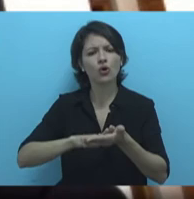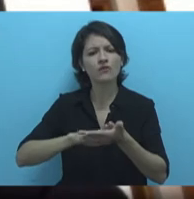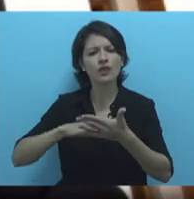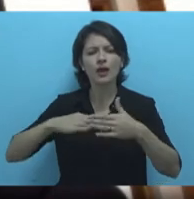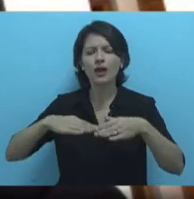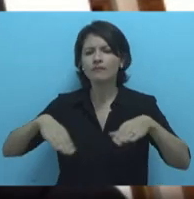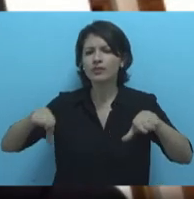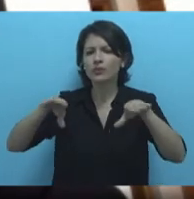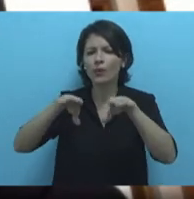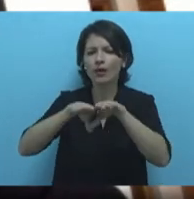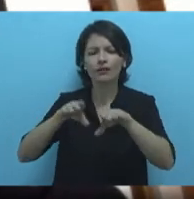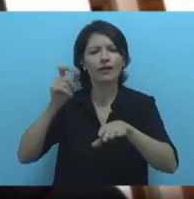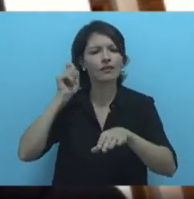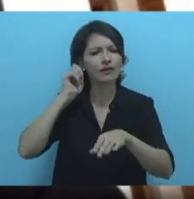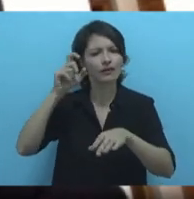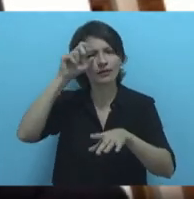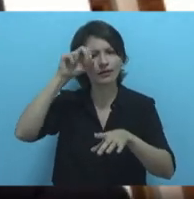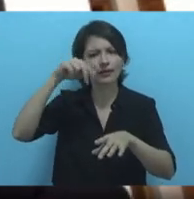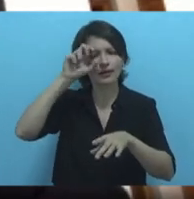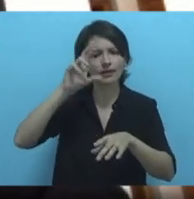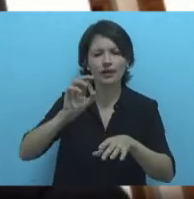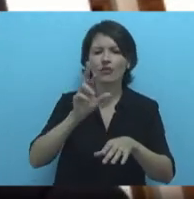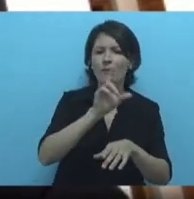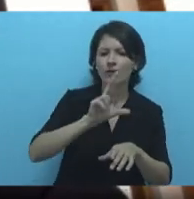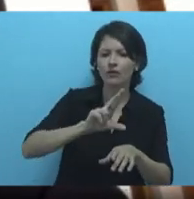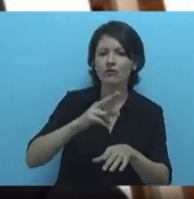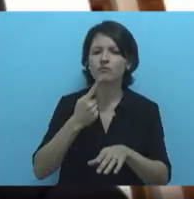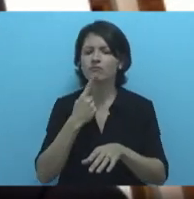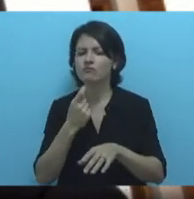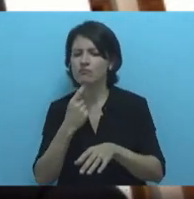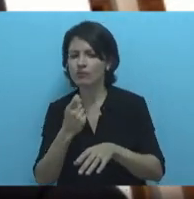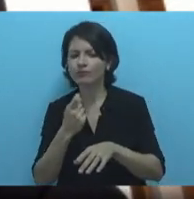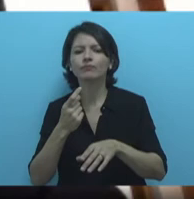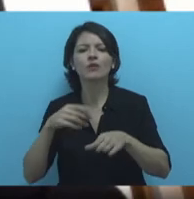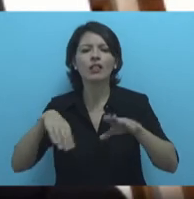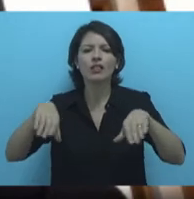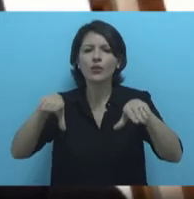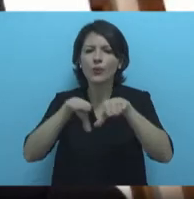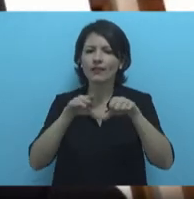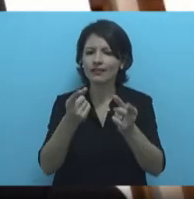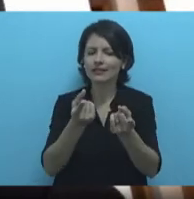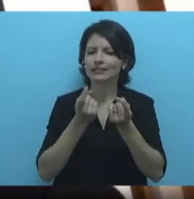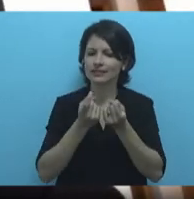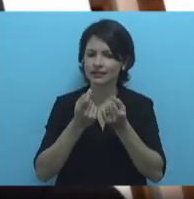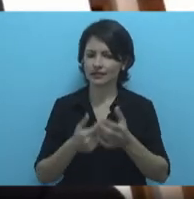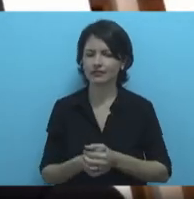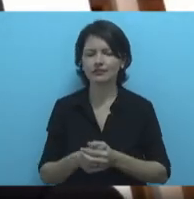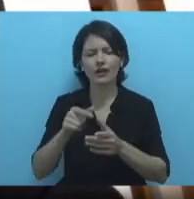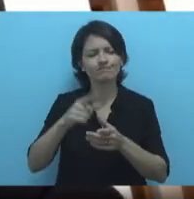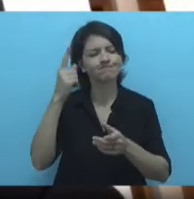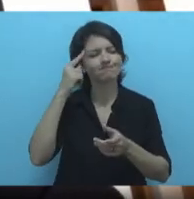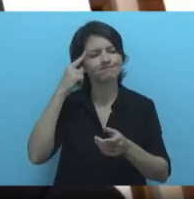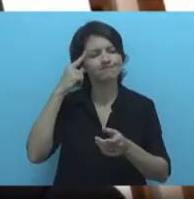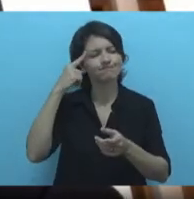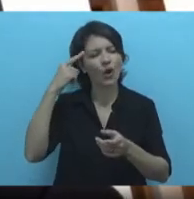acompañando este proceso con normas generales y simbólicas necesarias ante un cambio cultural trascendental en la sociedad